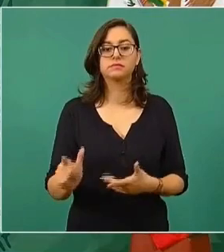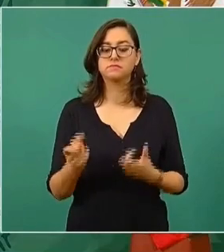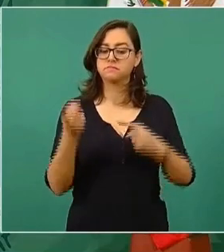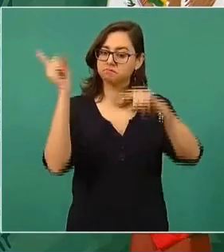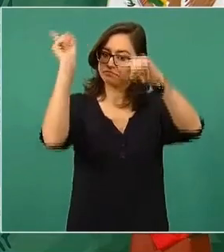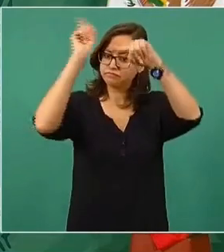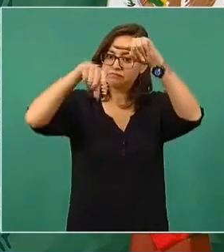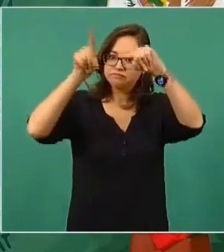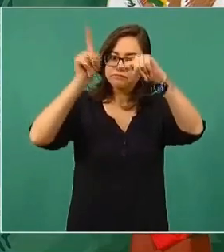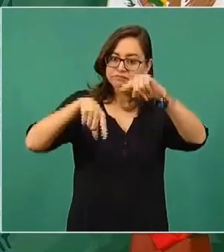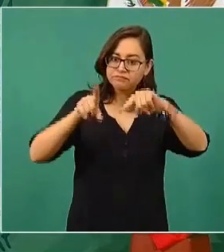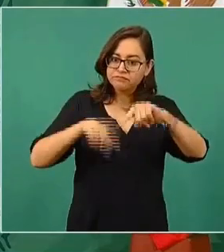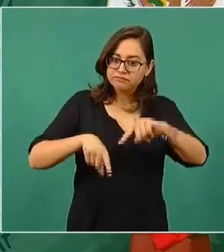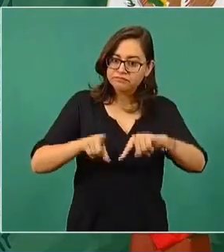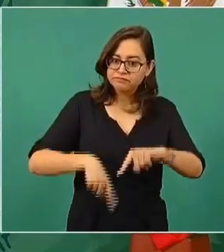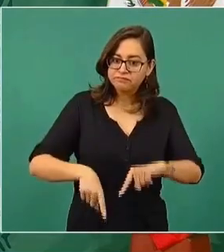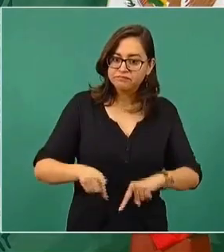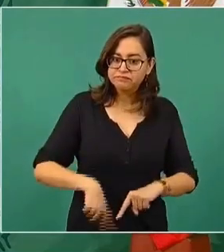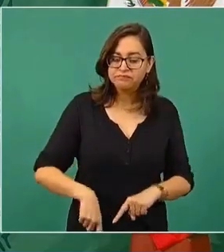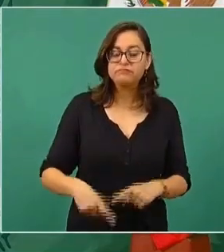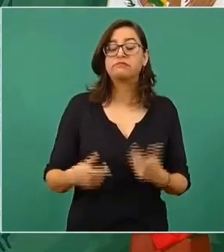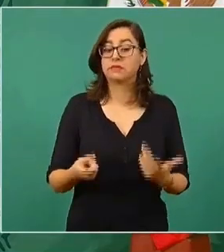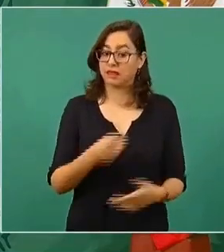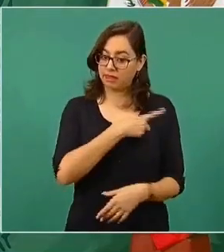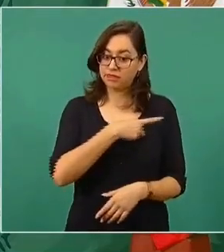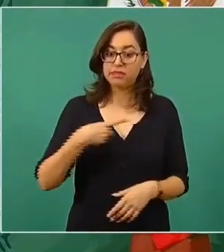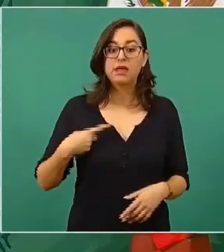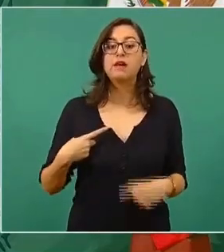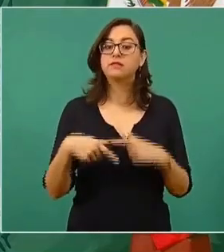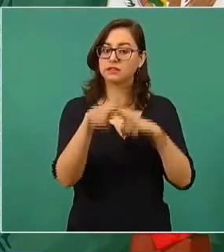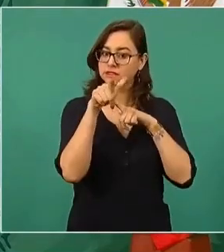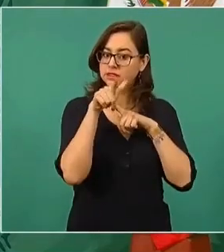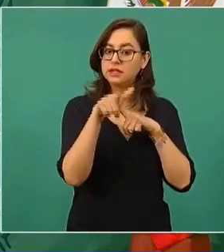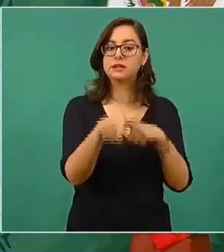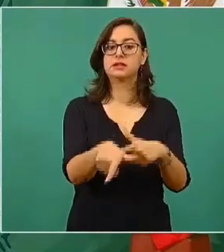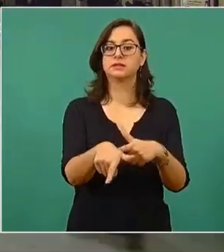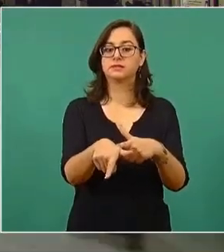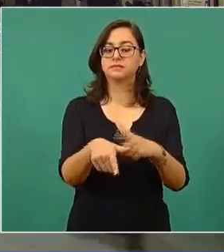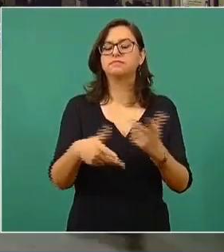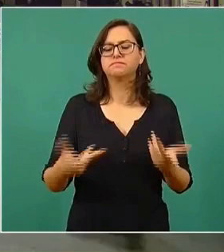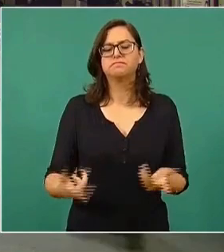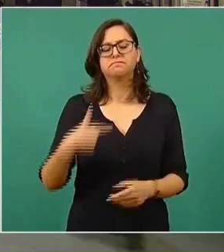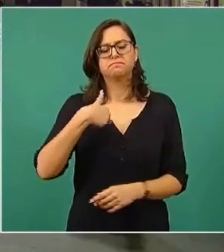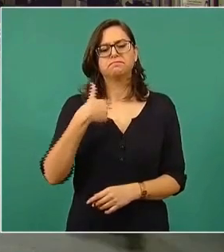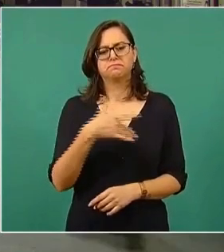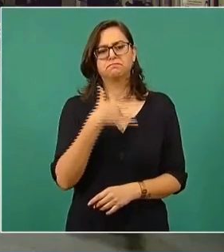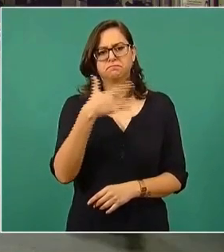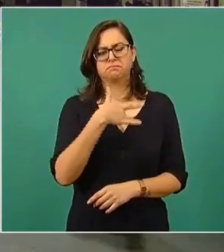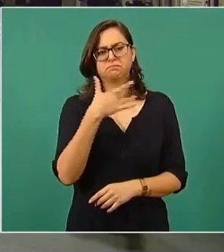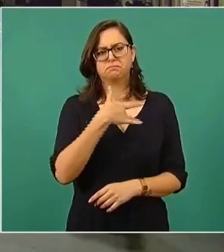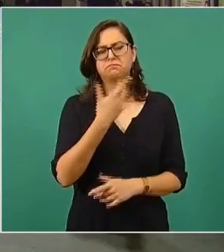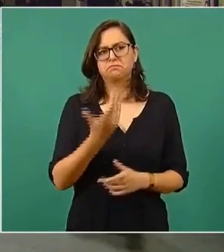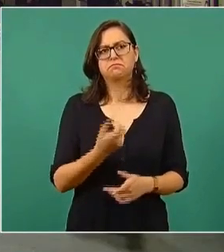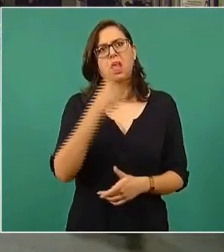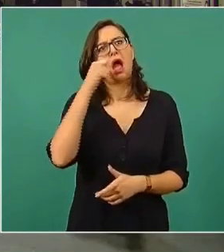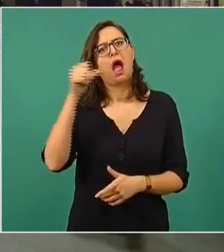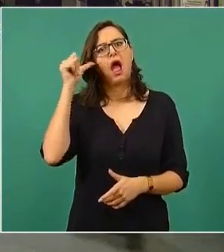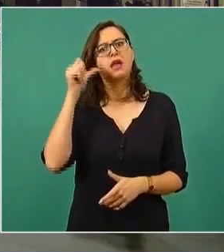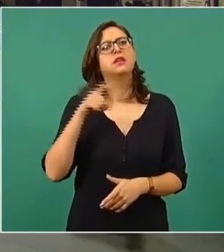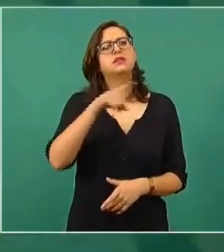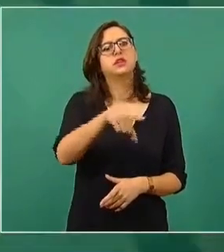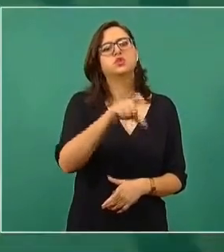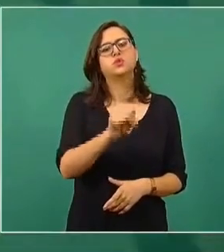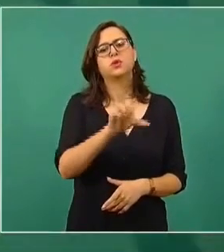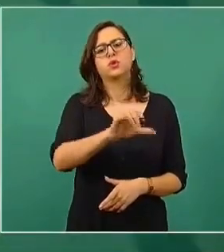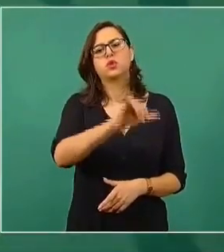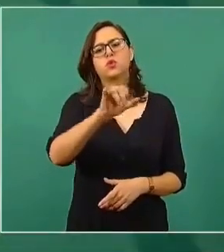De arriba para abajo, seguir limpiando. Entonces, a mí sí me gustó su informe de ayer del presidente de la